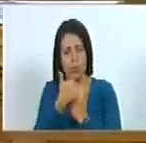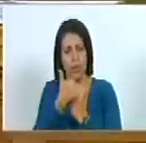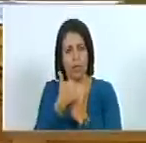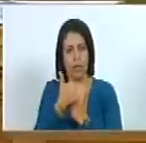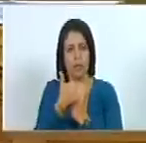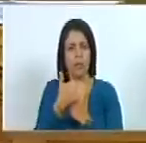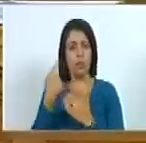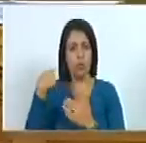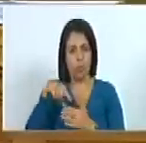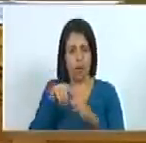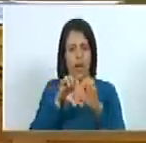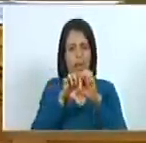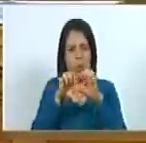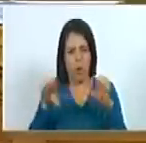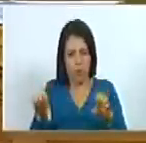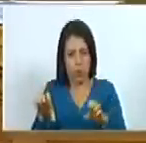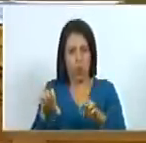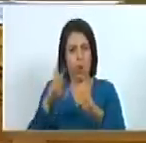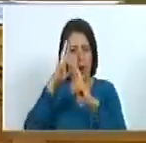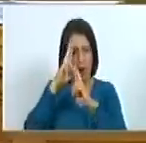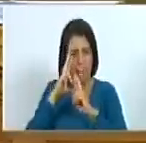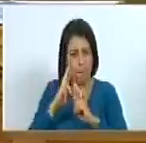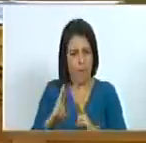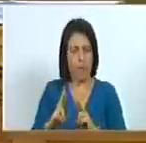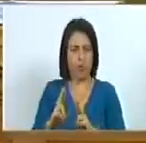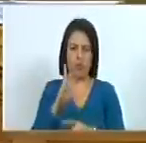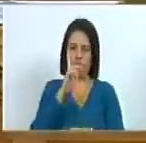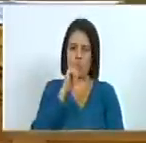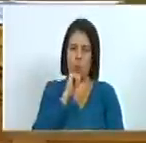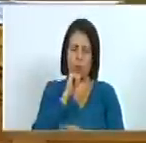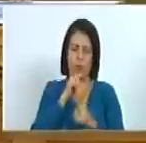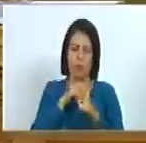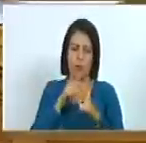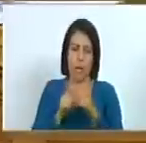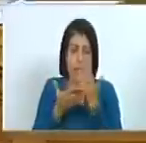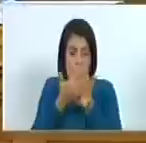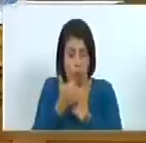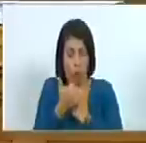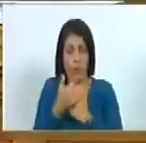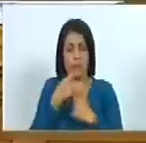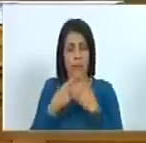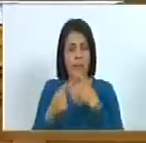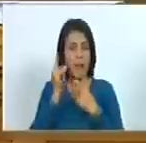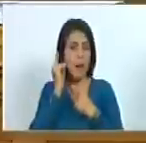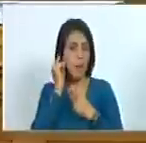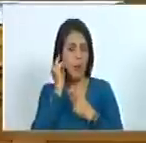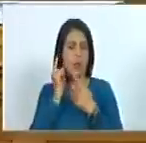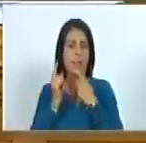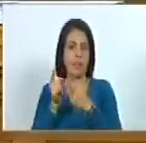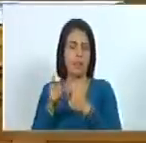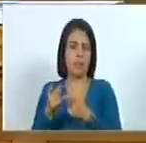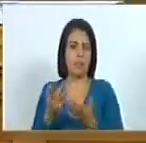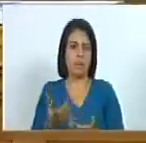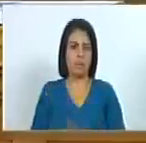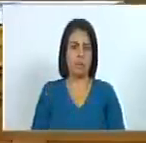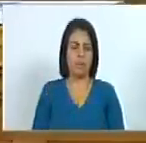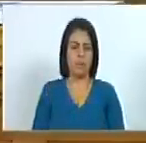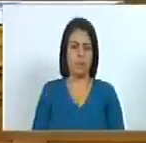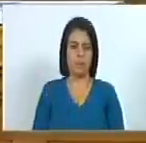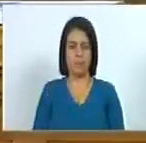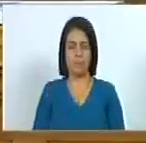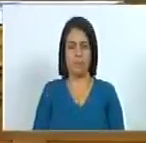si tuvieras decencia, si tuvieras respeto. Dile a esta señora, está bien, dile.